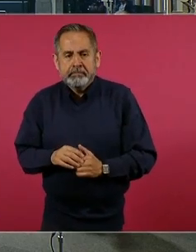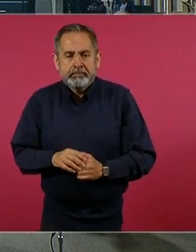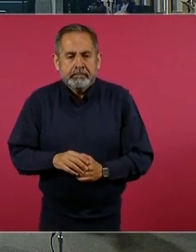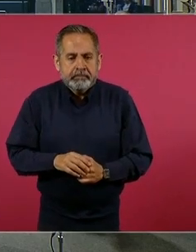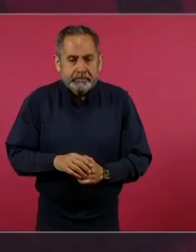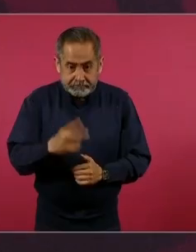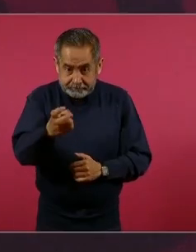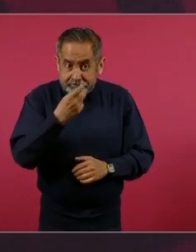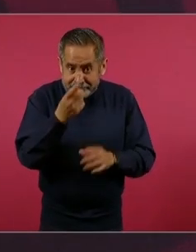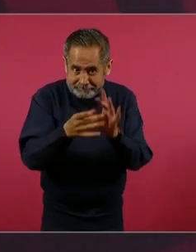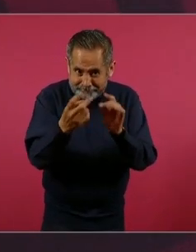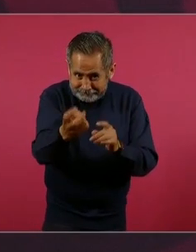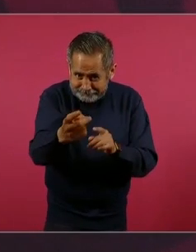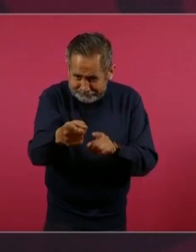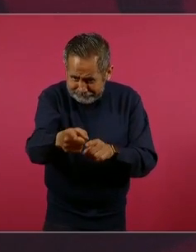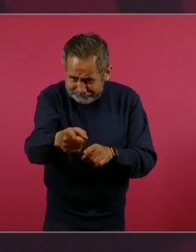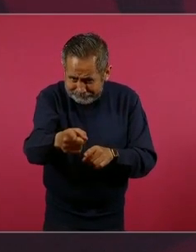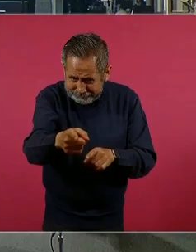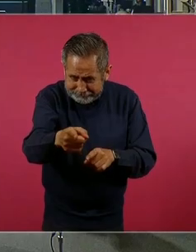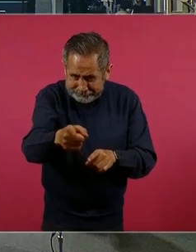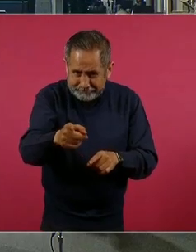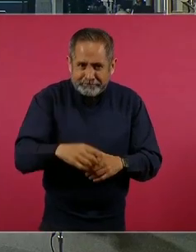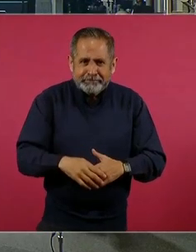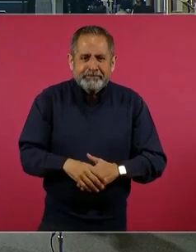A eso te refieres, ¿no?